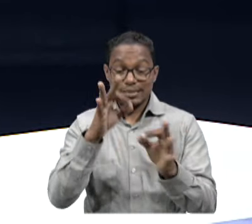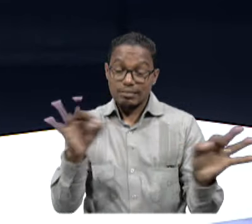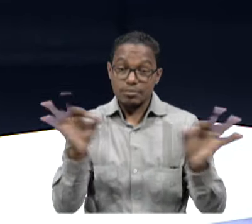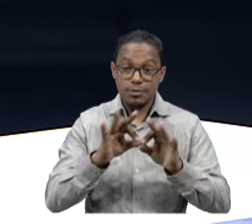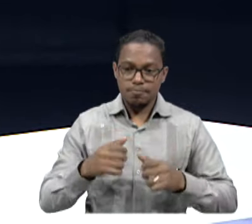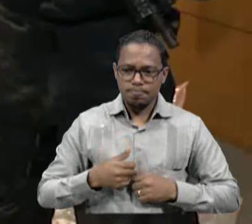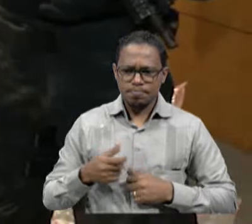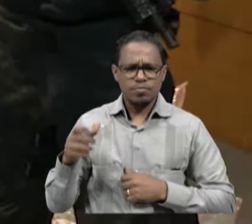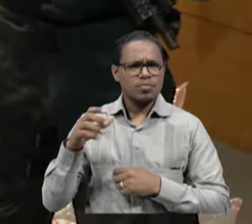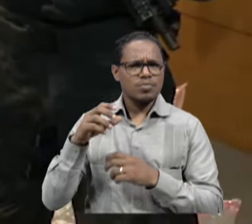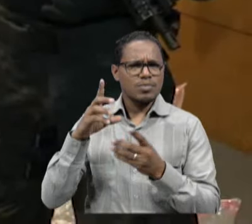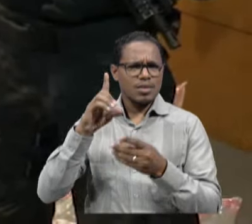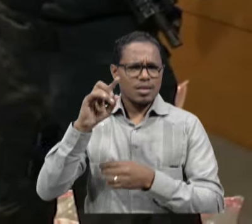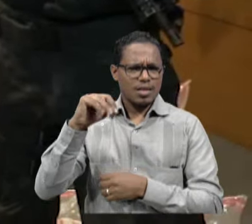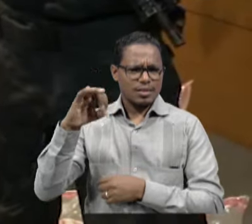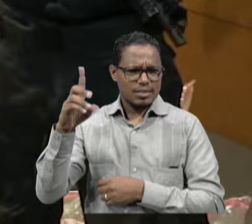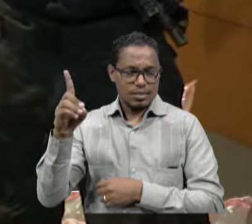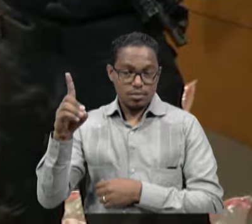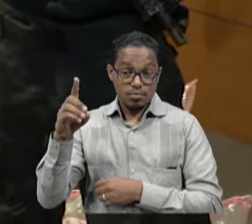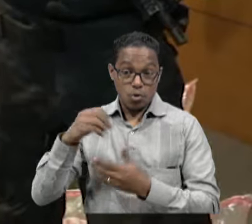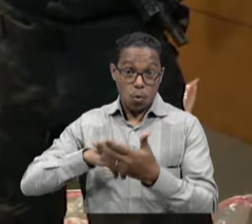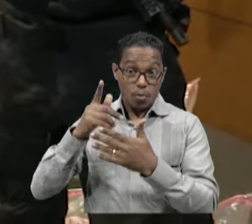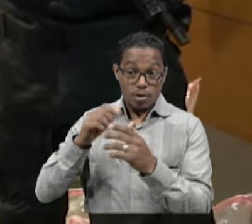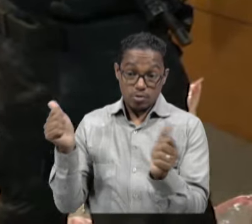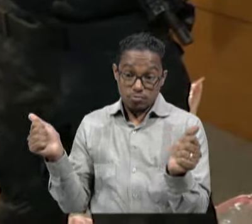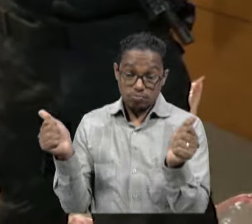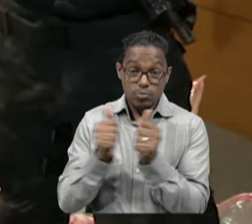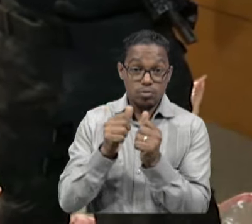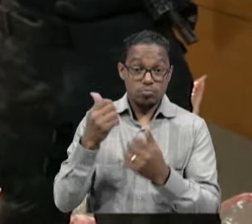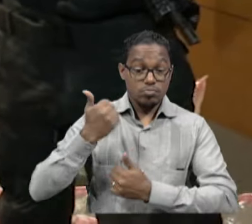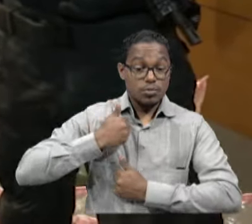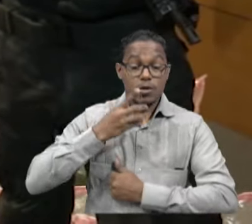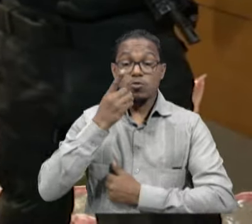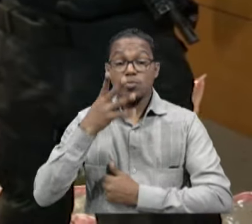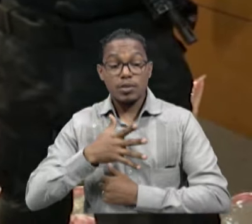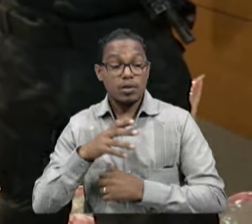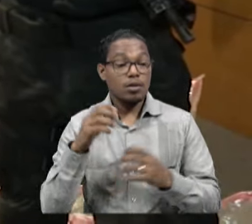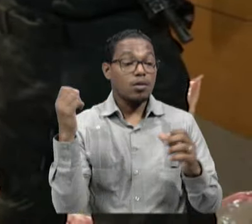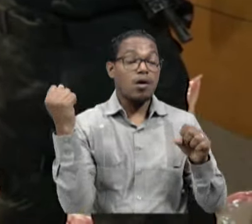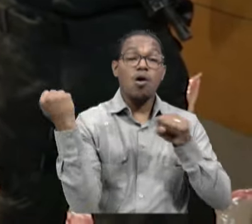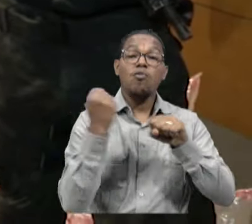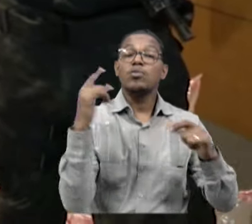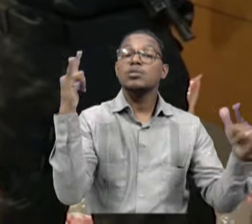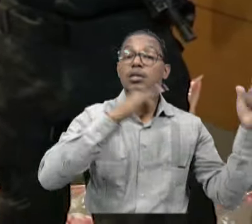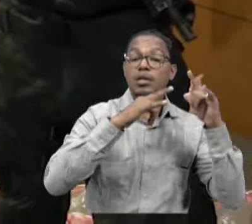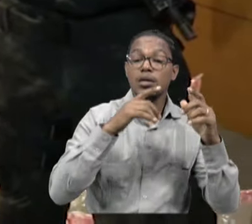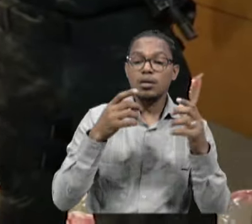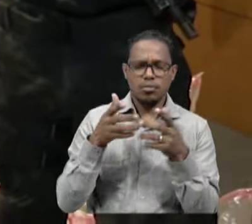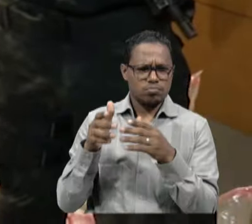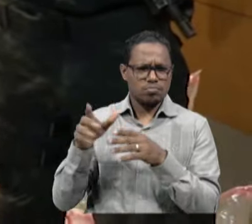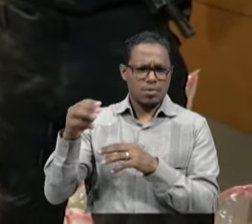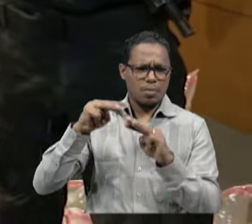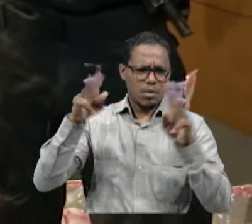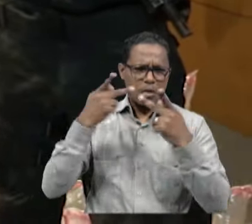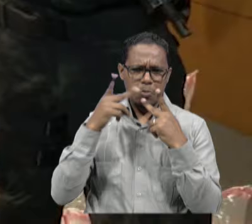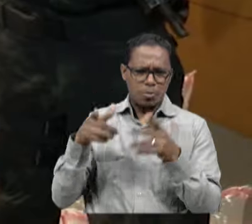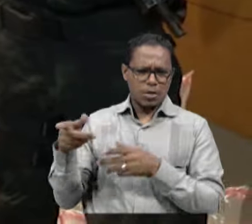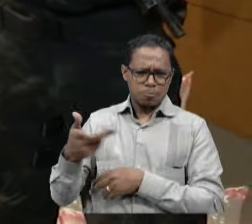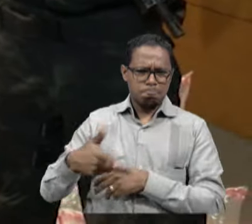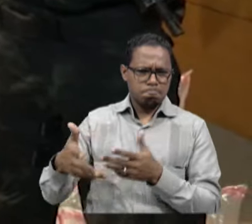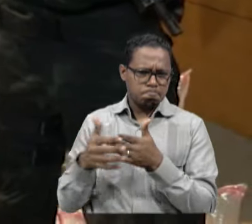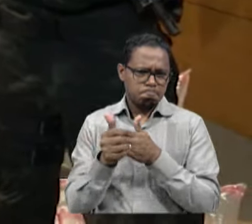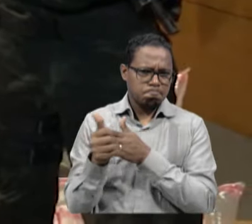Dirección Nacional de Control de Drogas, en una operación conjunta con la Armada Dominicana y la Fuerza Aérea, coordinado por el Ministerio Público,